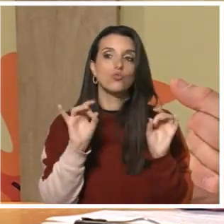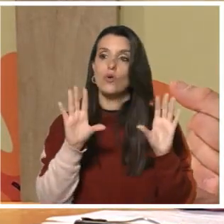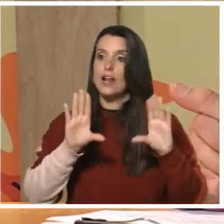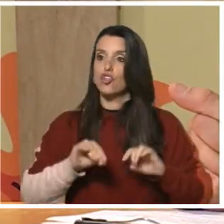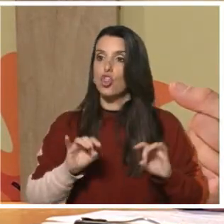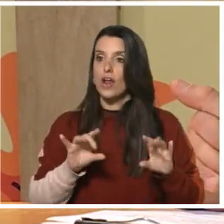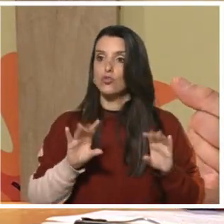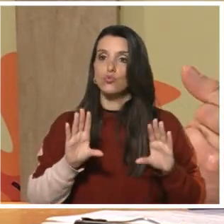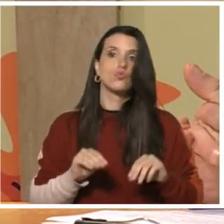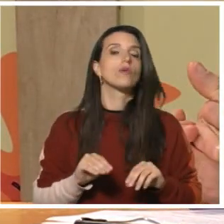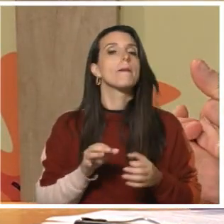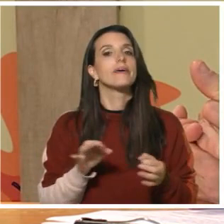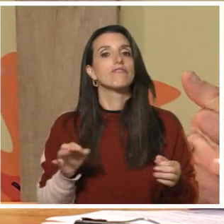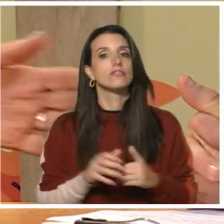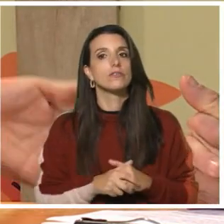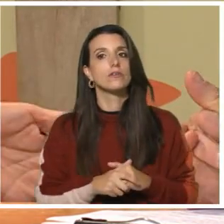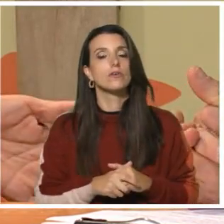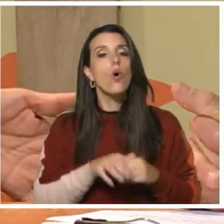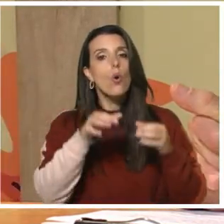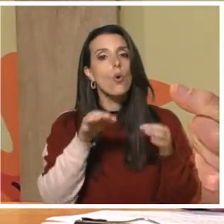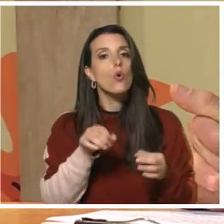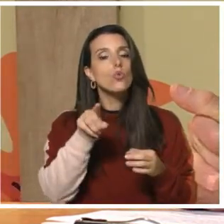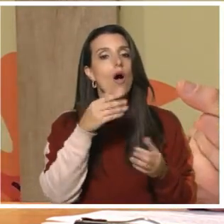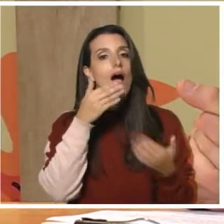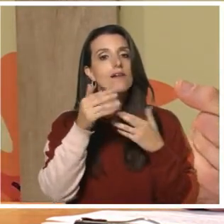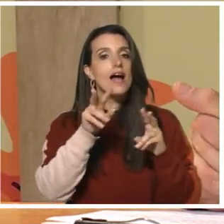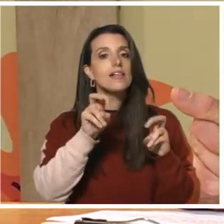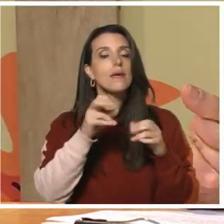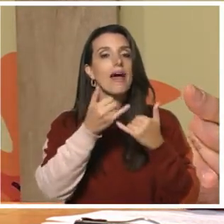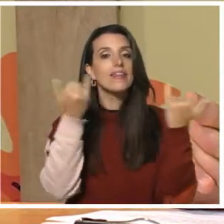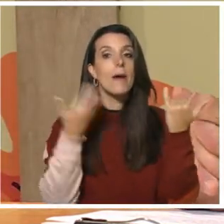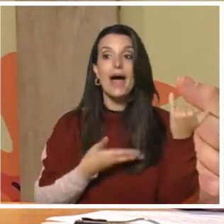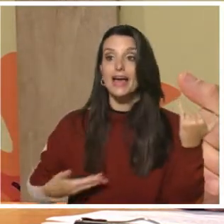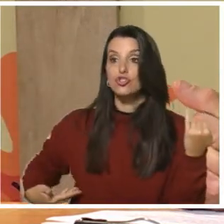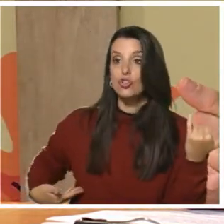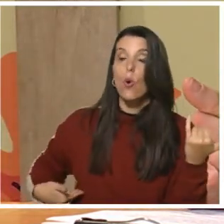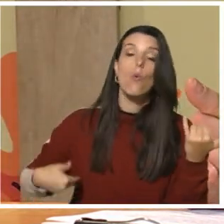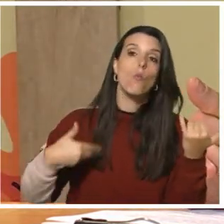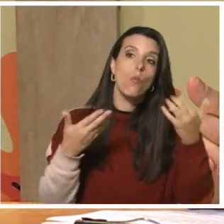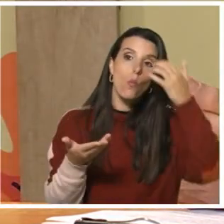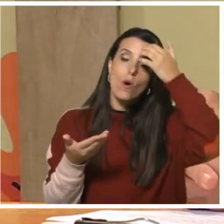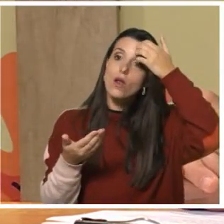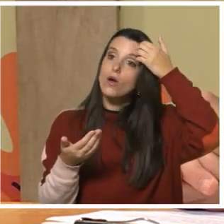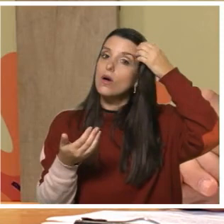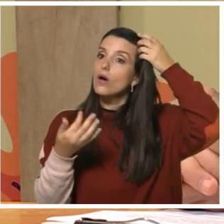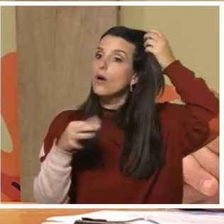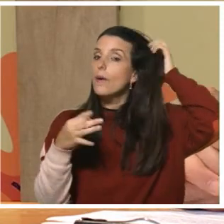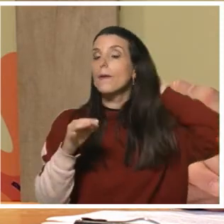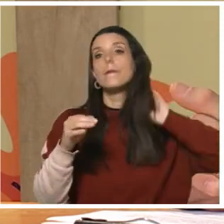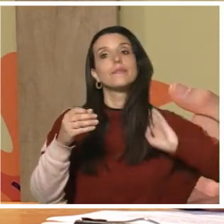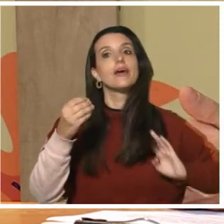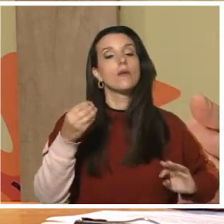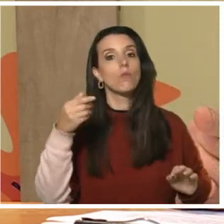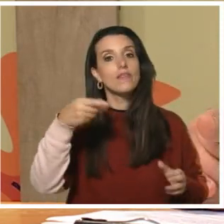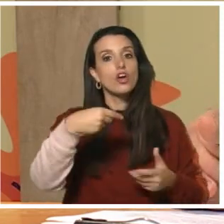vistes. Sí, es espectacular. Justo estabas hablando del tema del Día del Maestro. Sí. Y la maestra, bueno, qué lindo que puedan pasar por el evento y